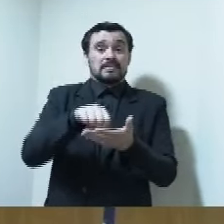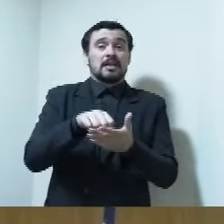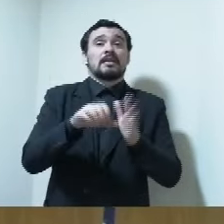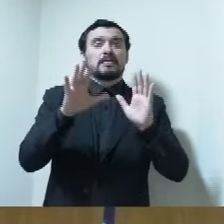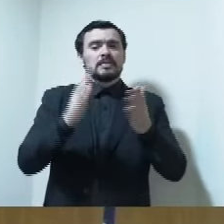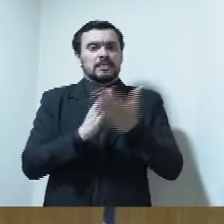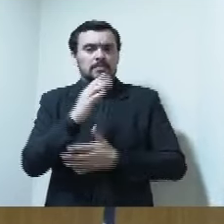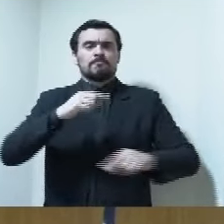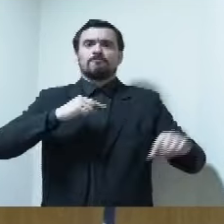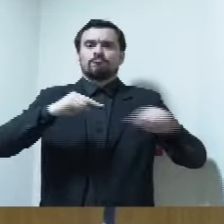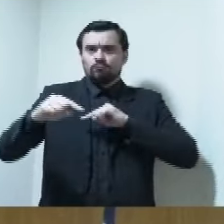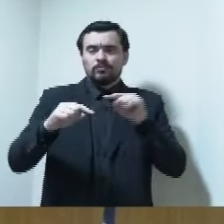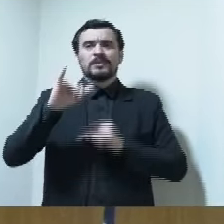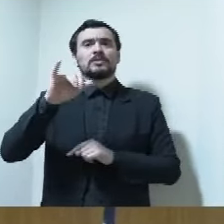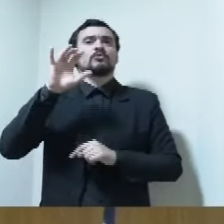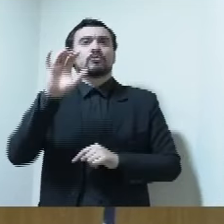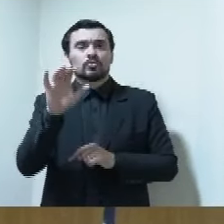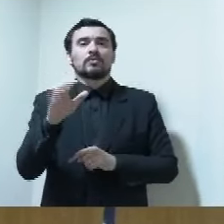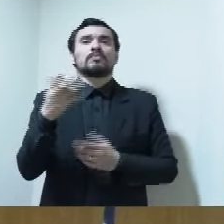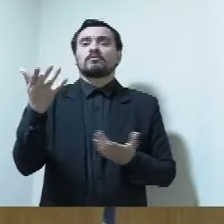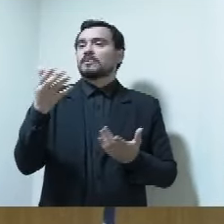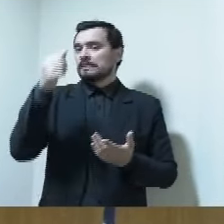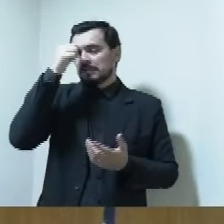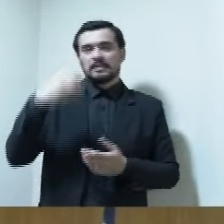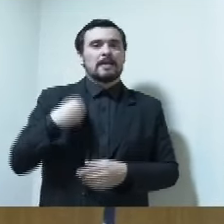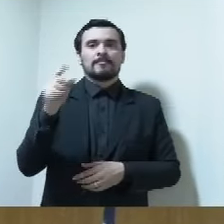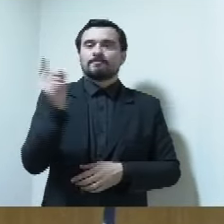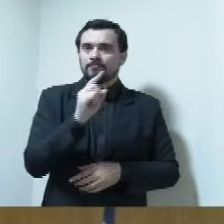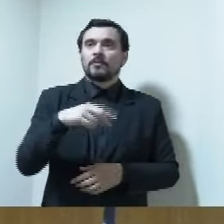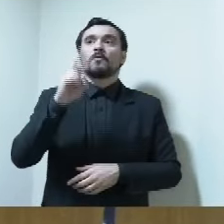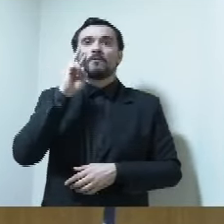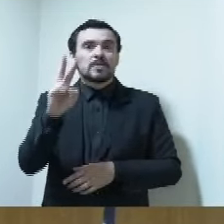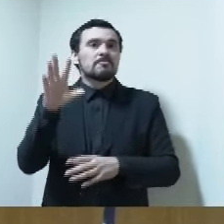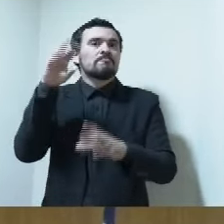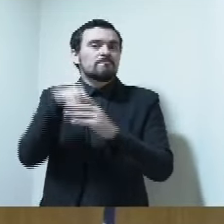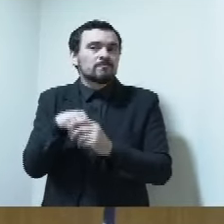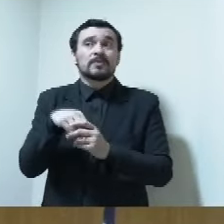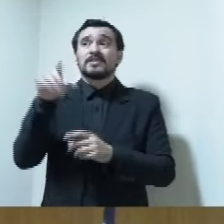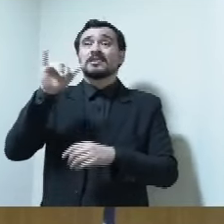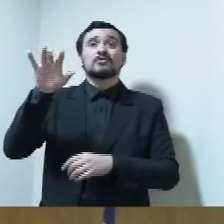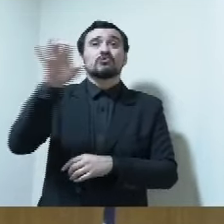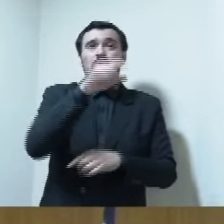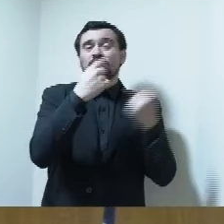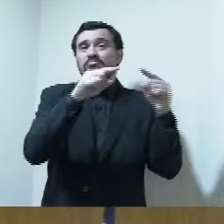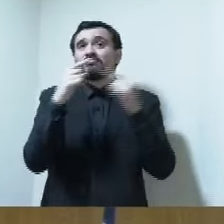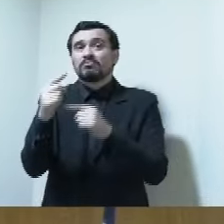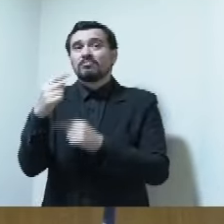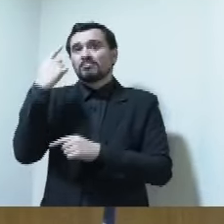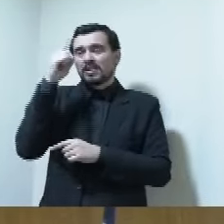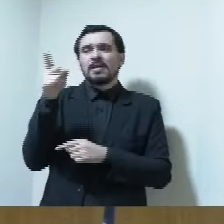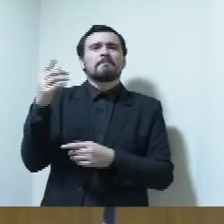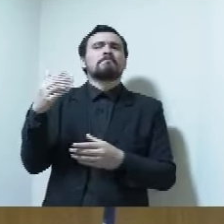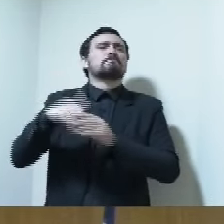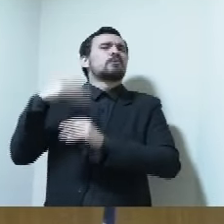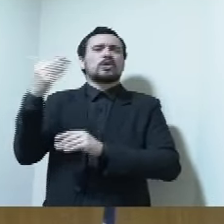celoso líder en institucionalidad, quedó a salvo. Vimos cómo se instrumentaron nuestras instituciones con fines meramente